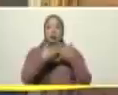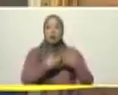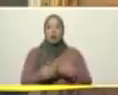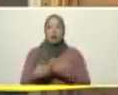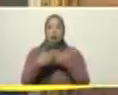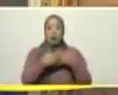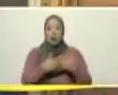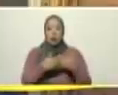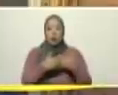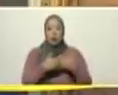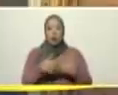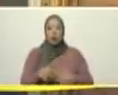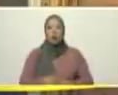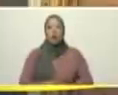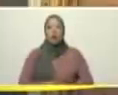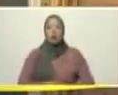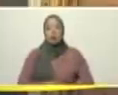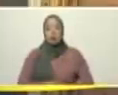país.